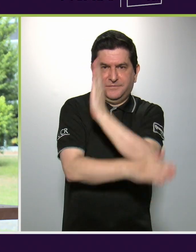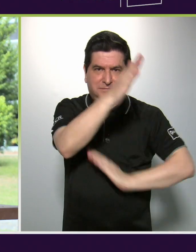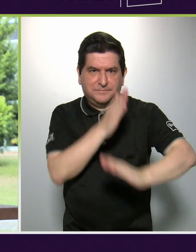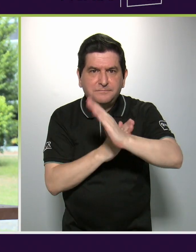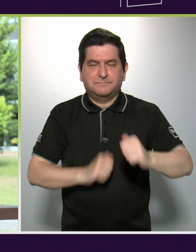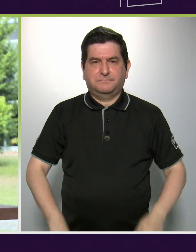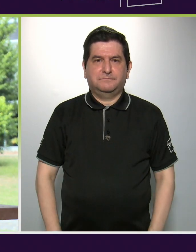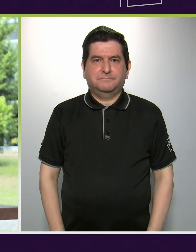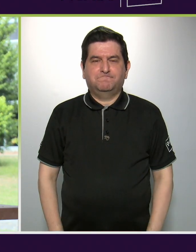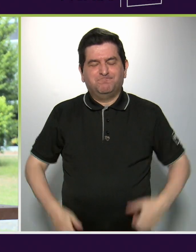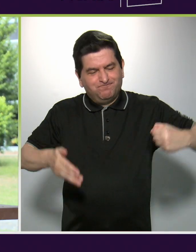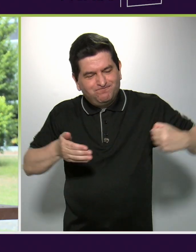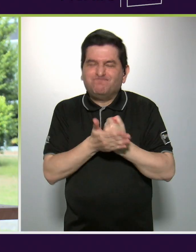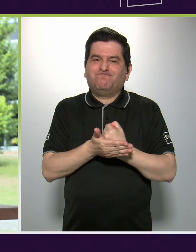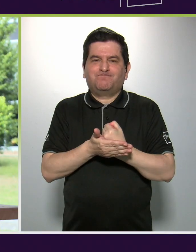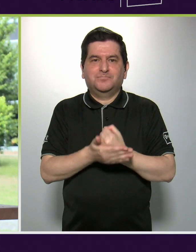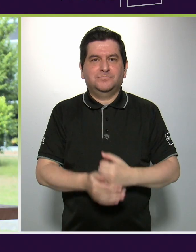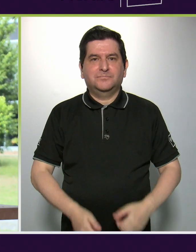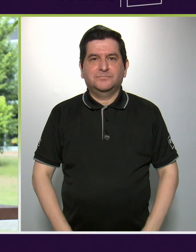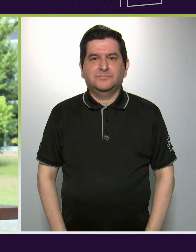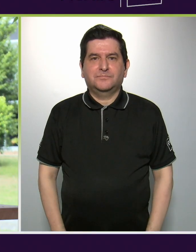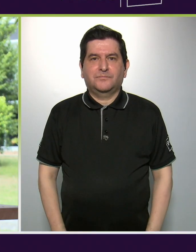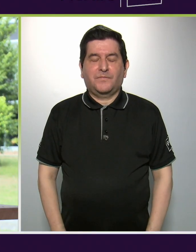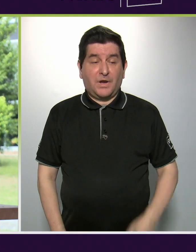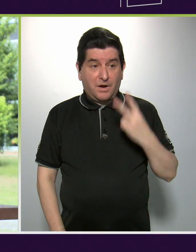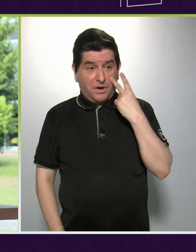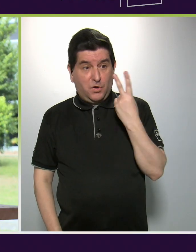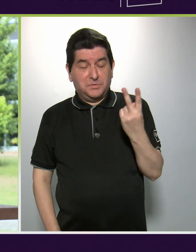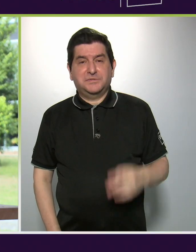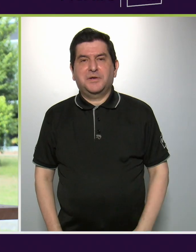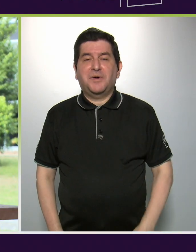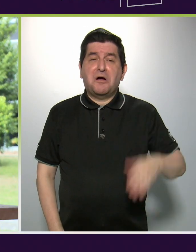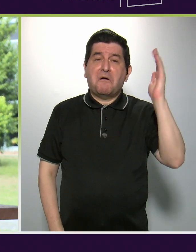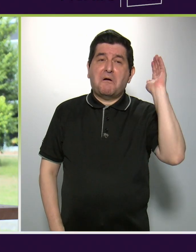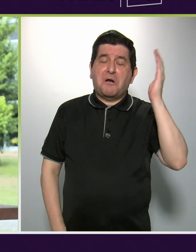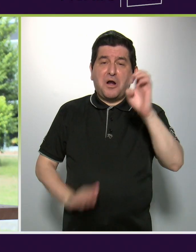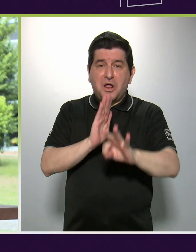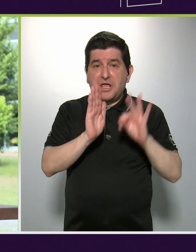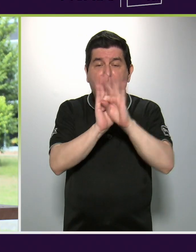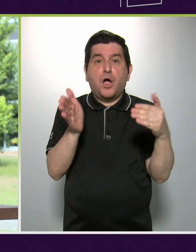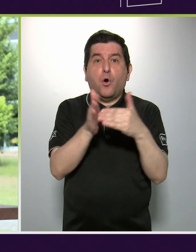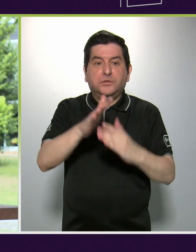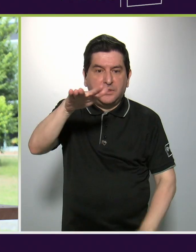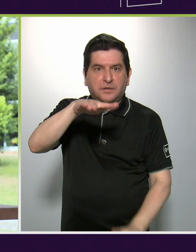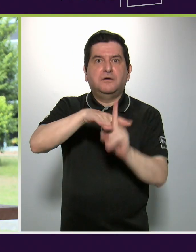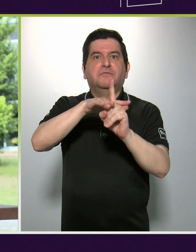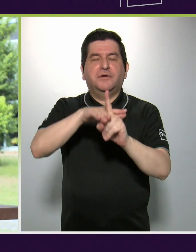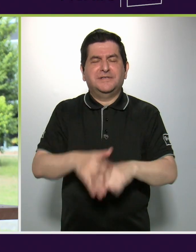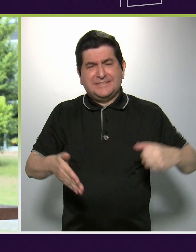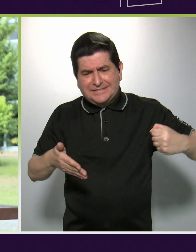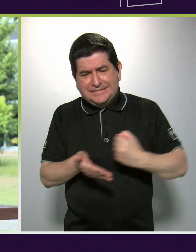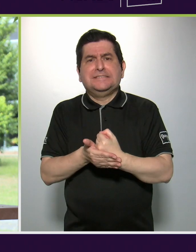visto cómo muchos discursos y estereotipos han vuelto a salir a luz pública y muy lamentablemente también de las palabras del señor presidente,